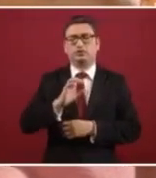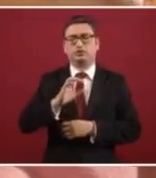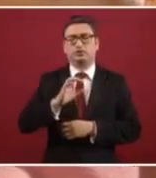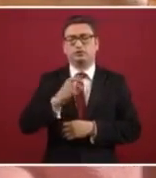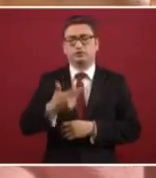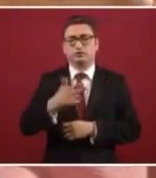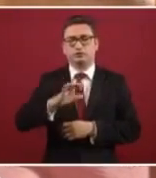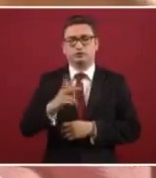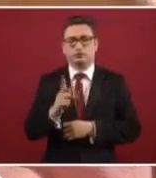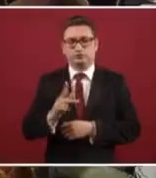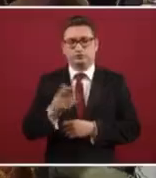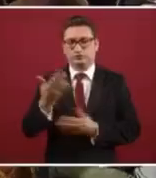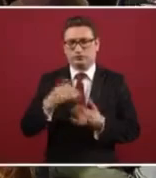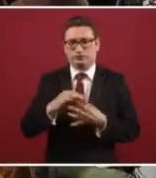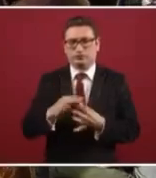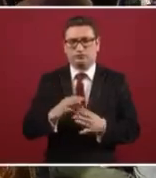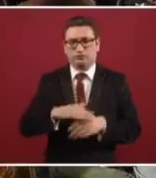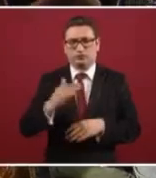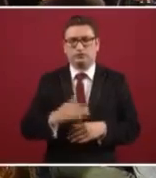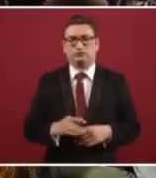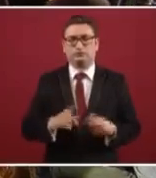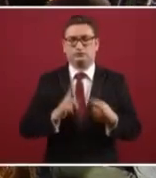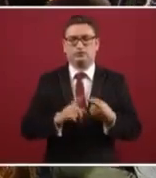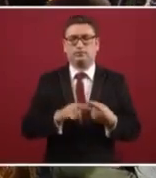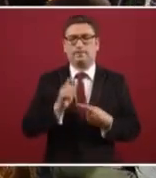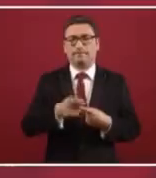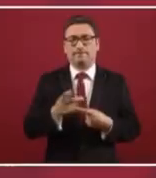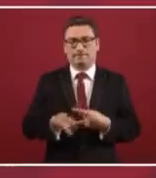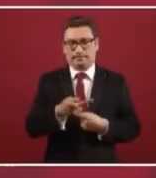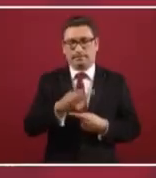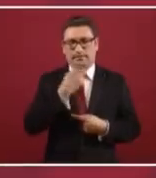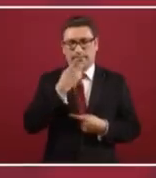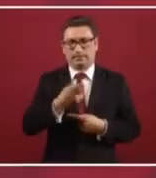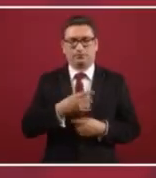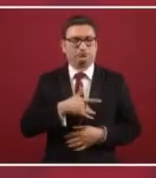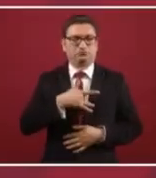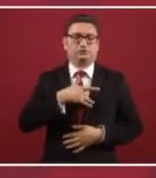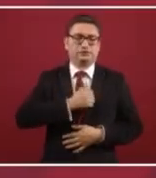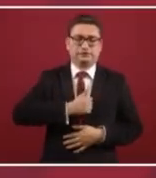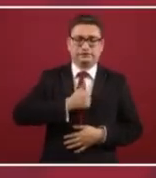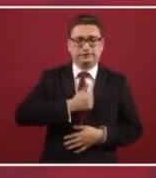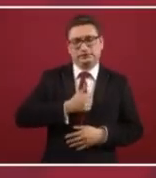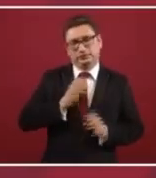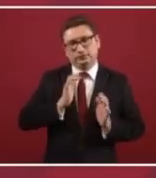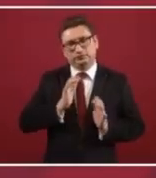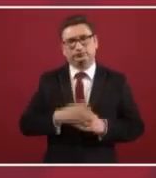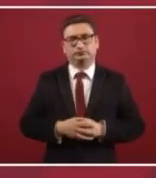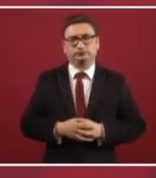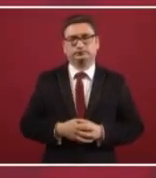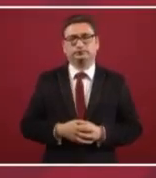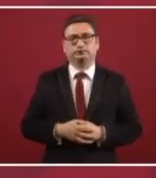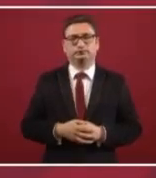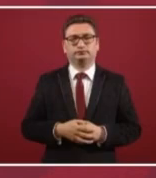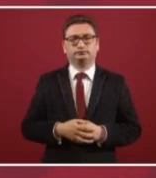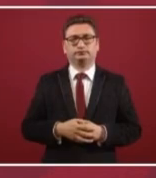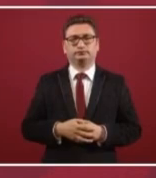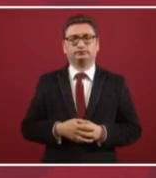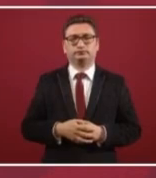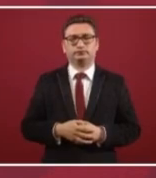de las revoluciones de méxico la cual lamento lamento mucho qué